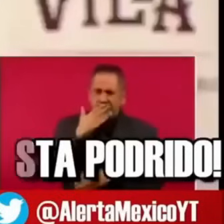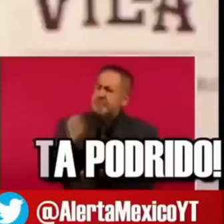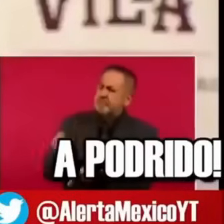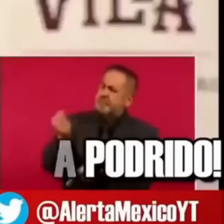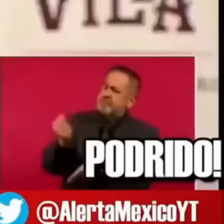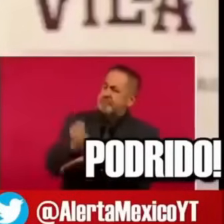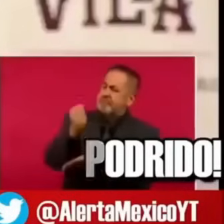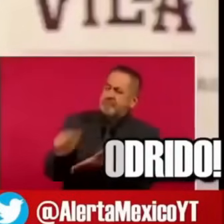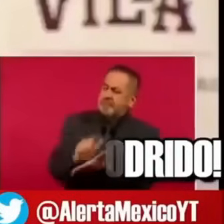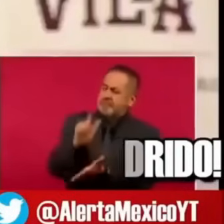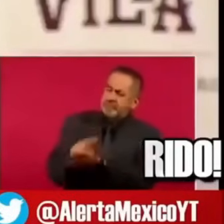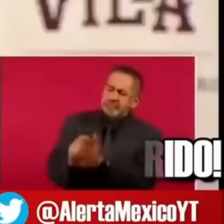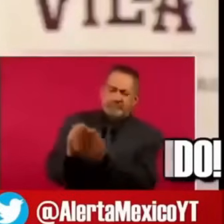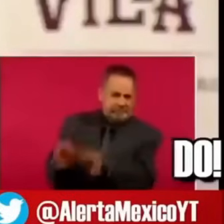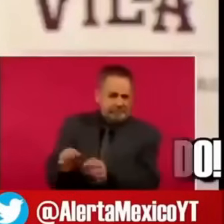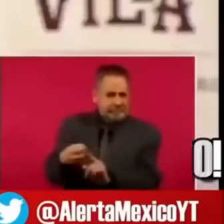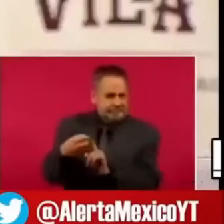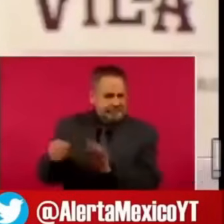nada.